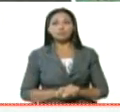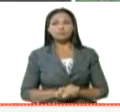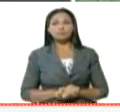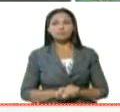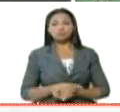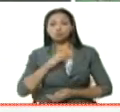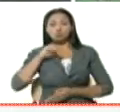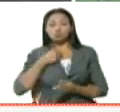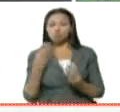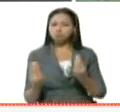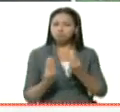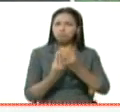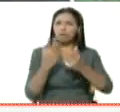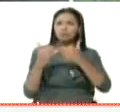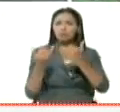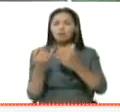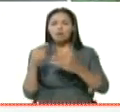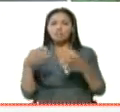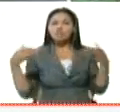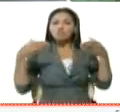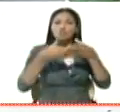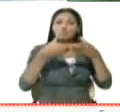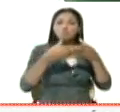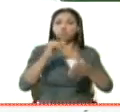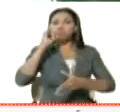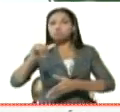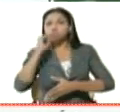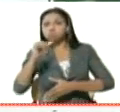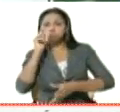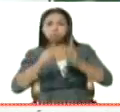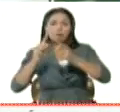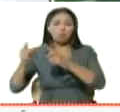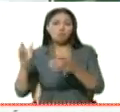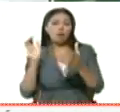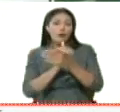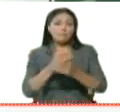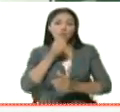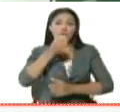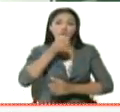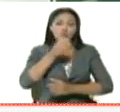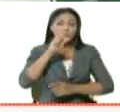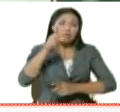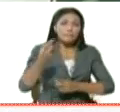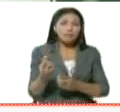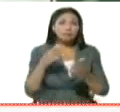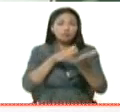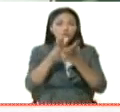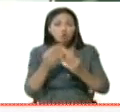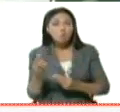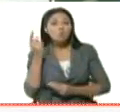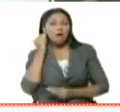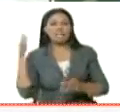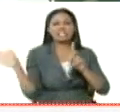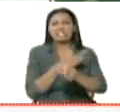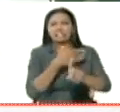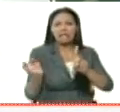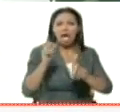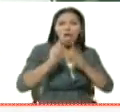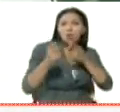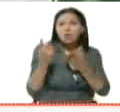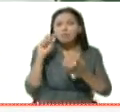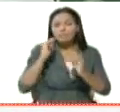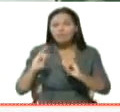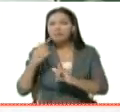Que vamos a acompañar desde esta comisión las denuncias que algunos colegas y algunas colegas, sobre todo son mujeres agredidas, hay también